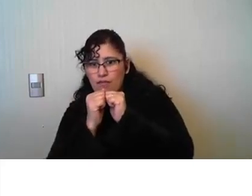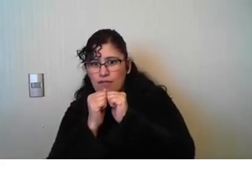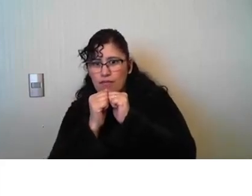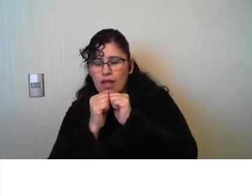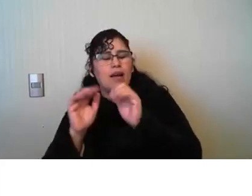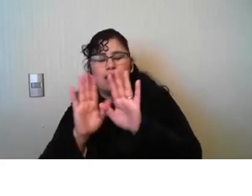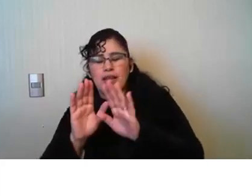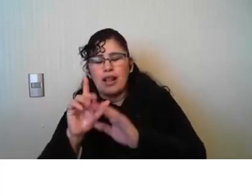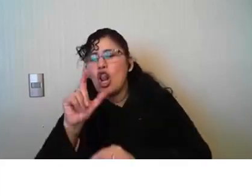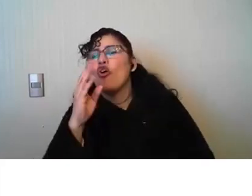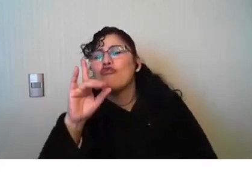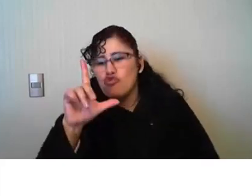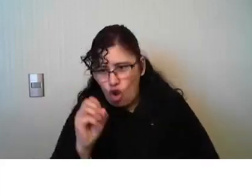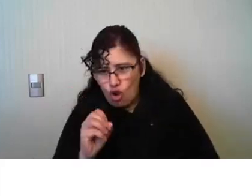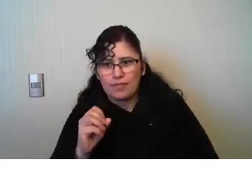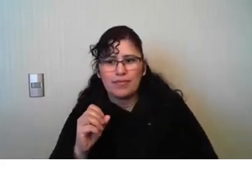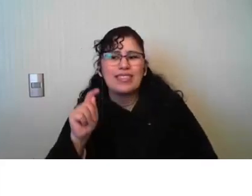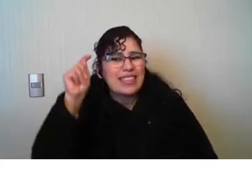lóbulo temporal.